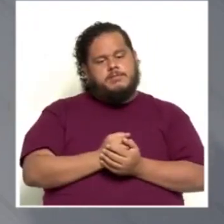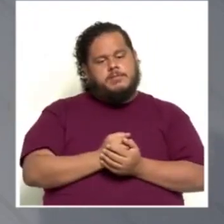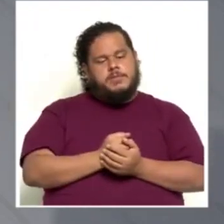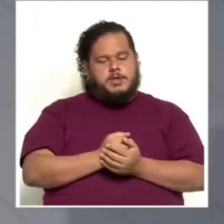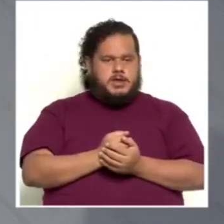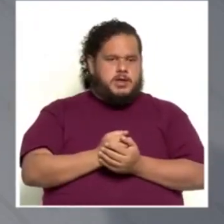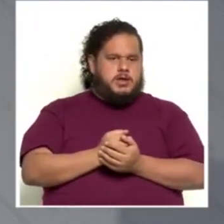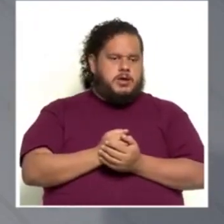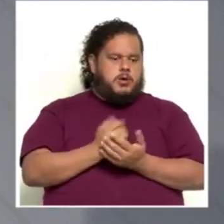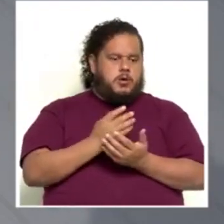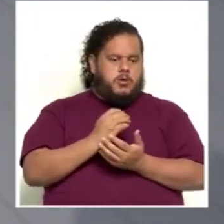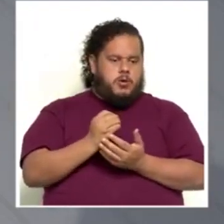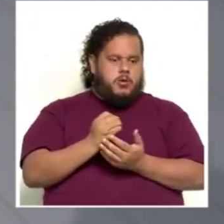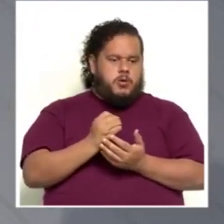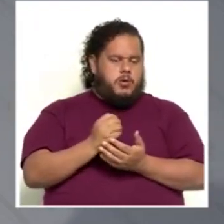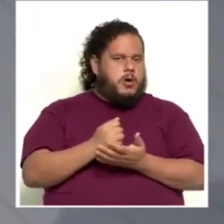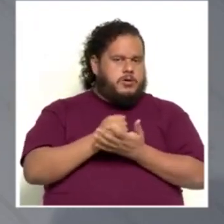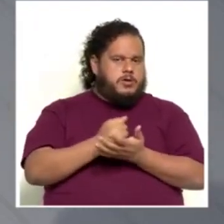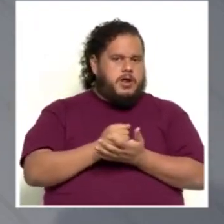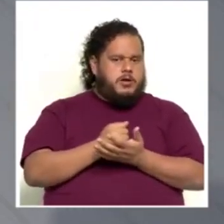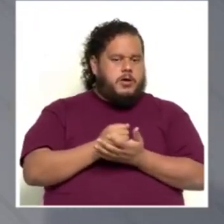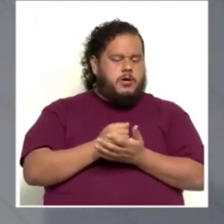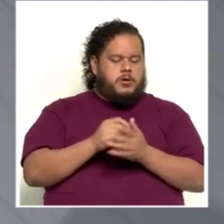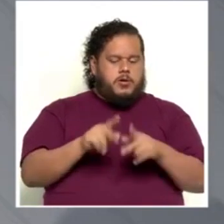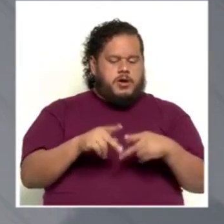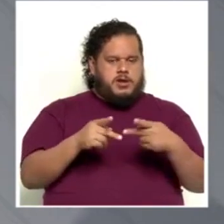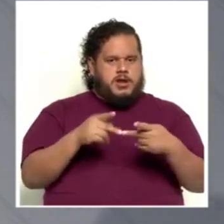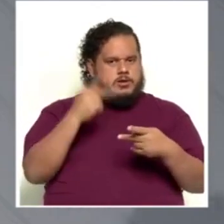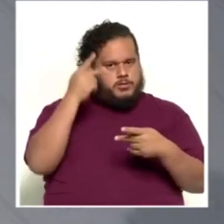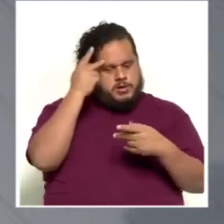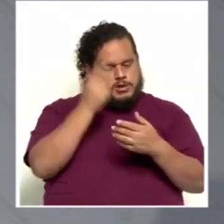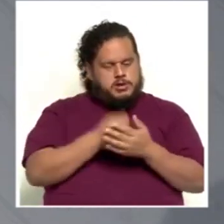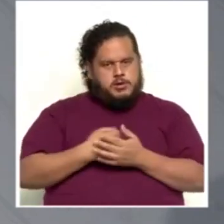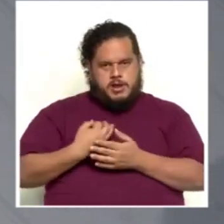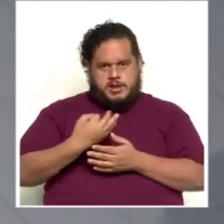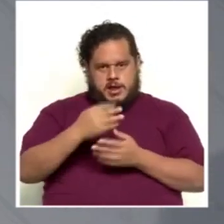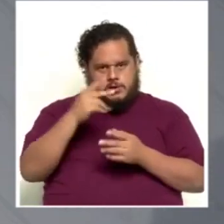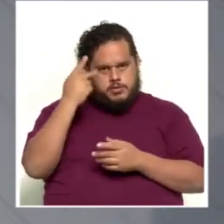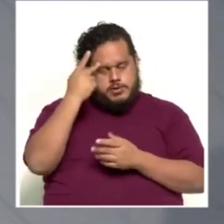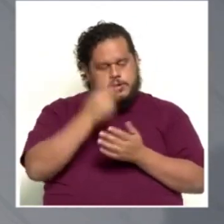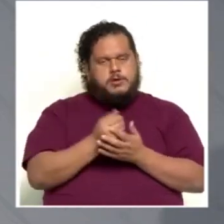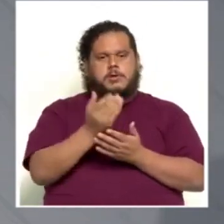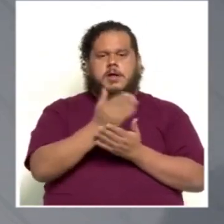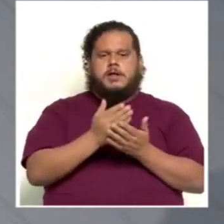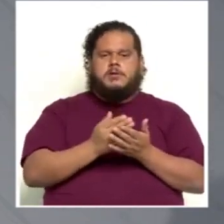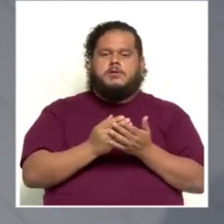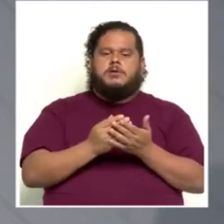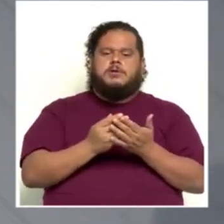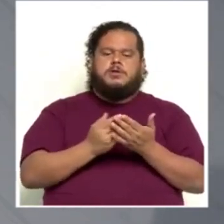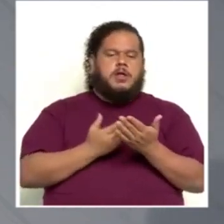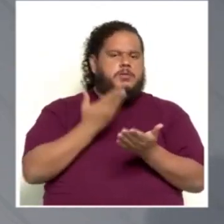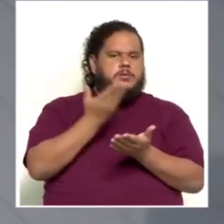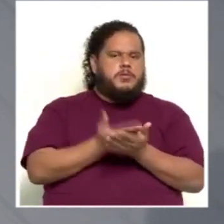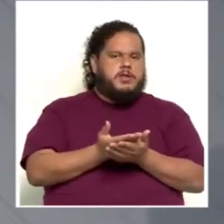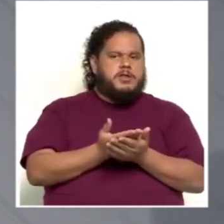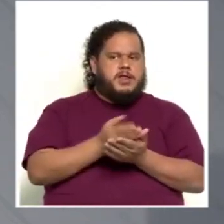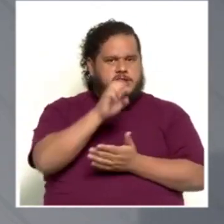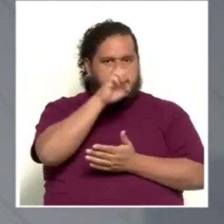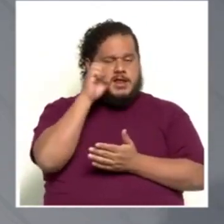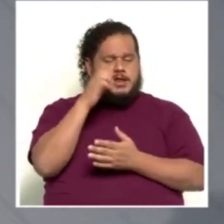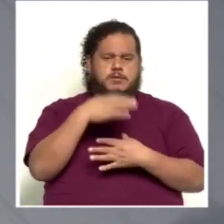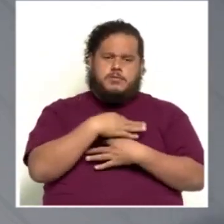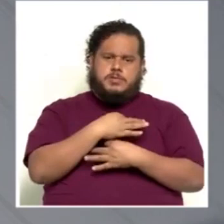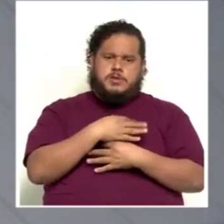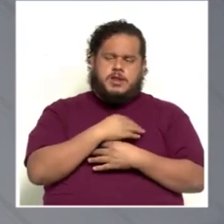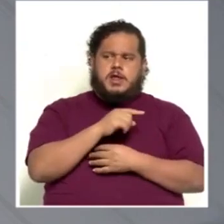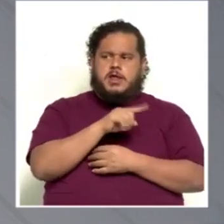ideario político. Habría que ver si eso en Costa Rica cala, ¿verdad? Hay algunas propuestas en el programa de Liberación Nacional muy interesantes,